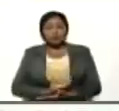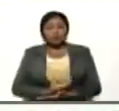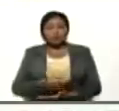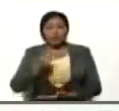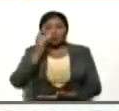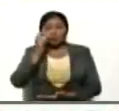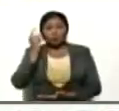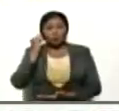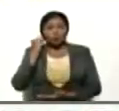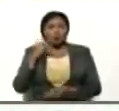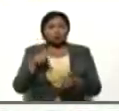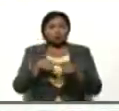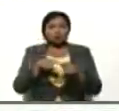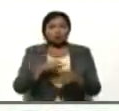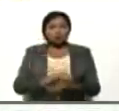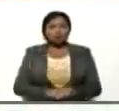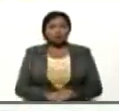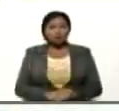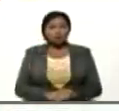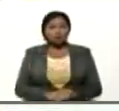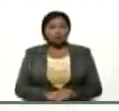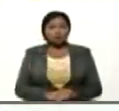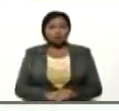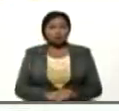de... ¿Sí?